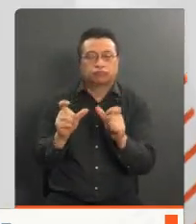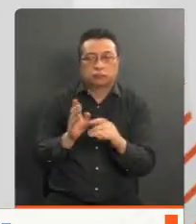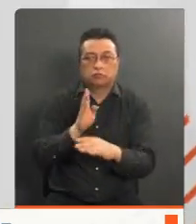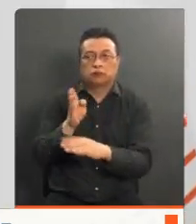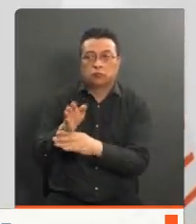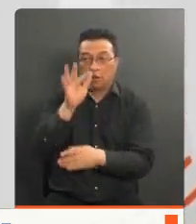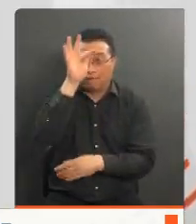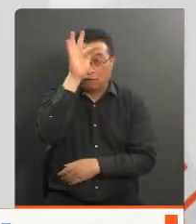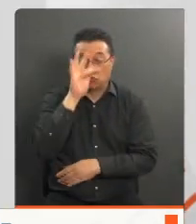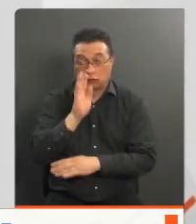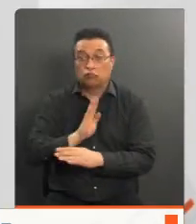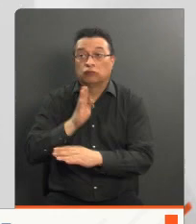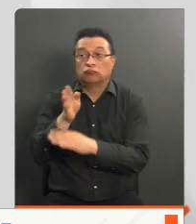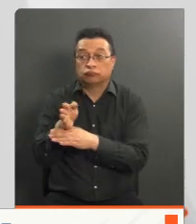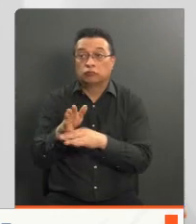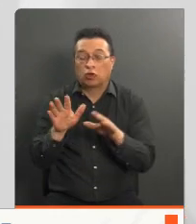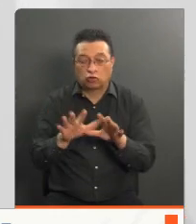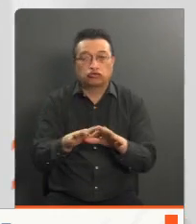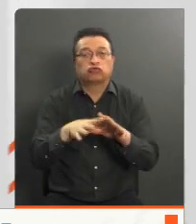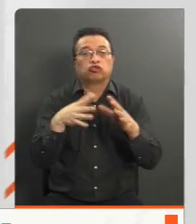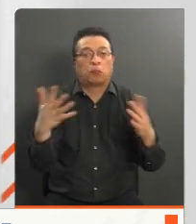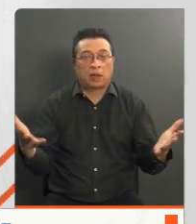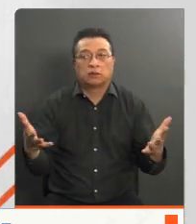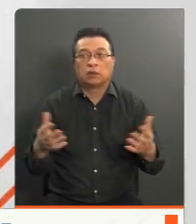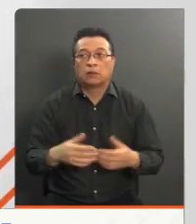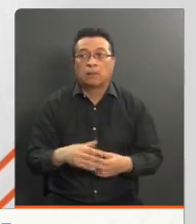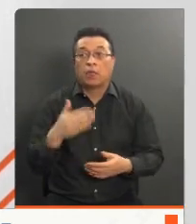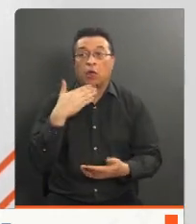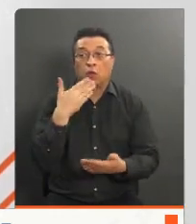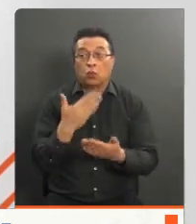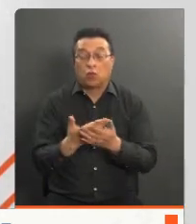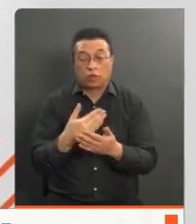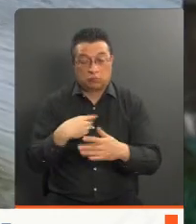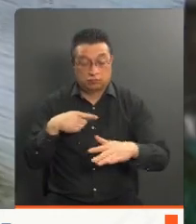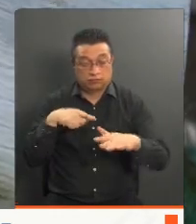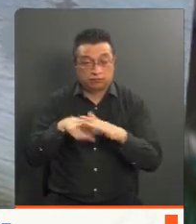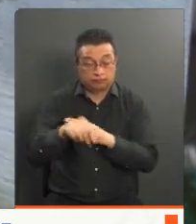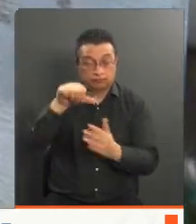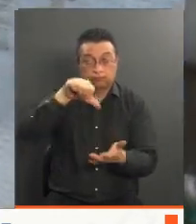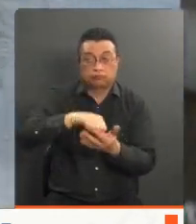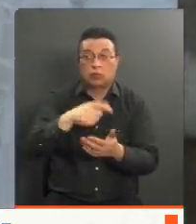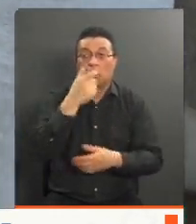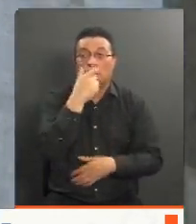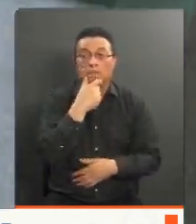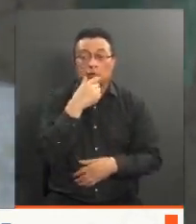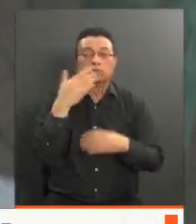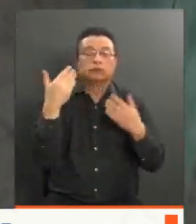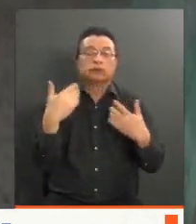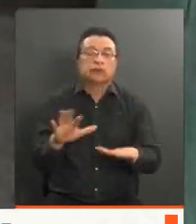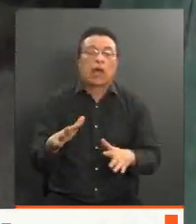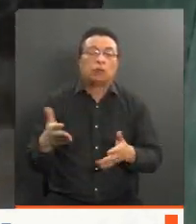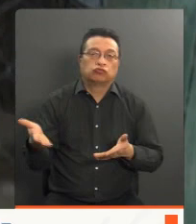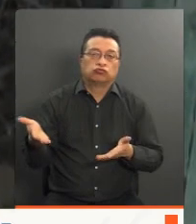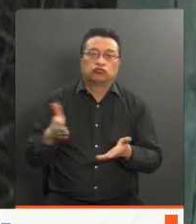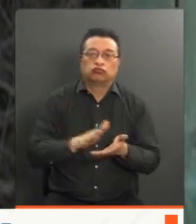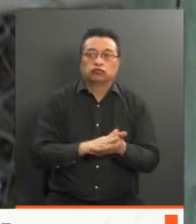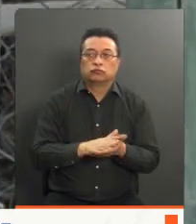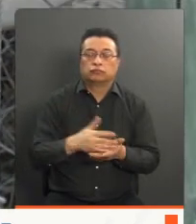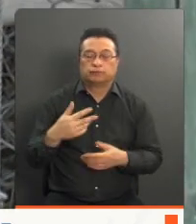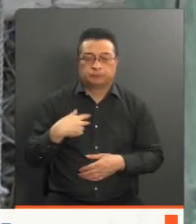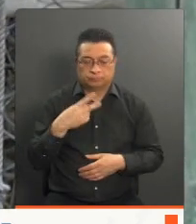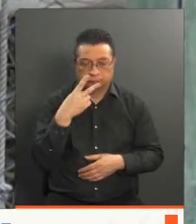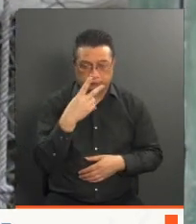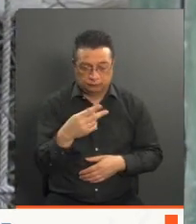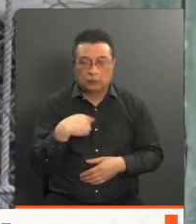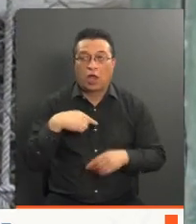funcionarios la sorpresa fue mayúscula cuando nosotros nos llegamos al centro del mono ya había lamentablemente fallecido y así que nosotros no encontramos en